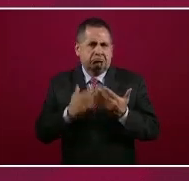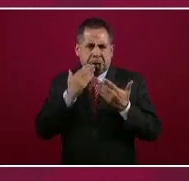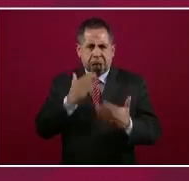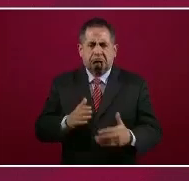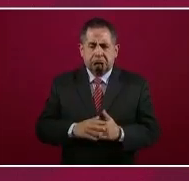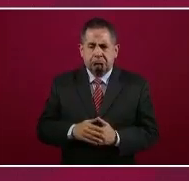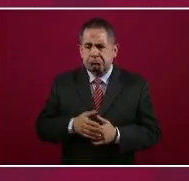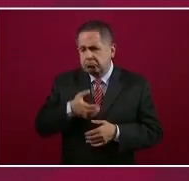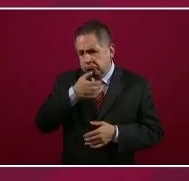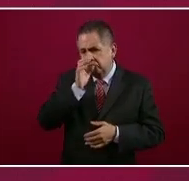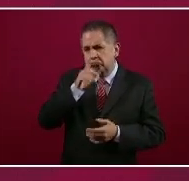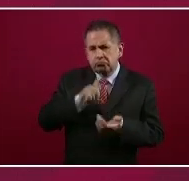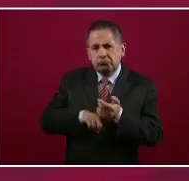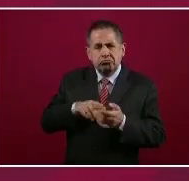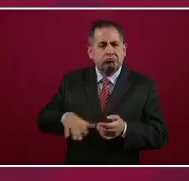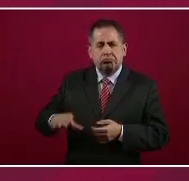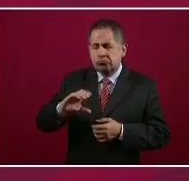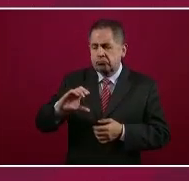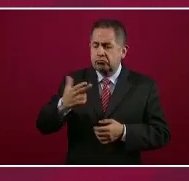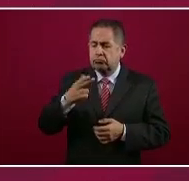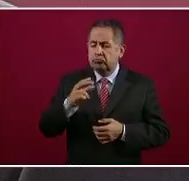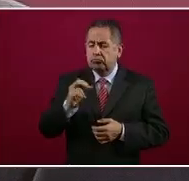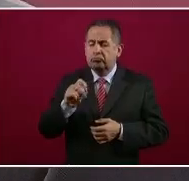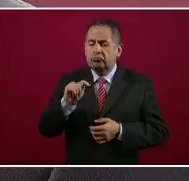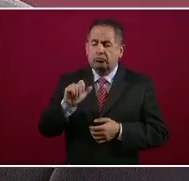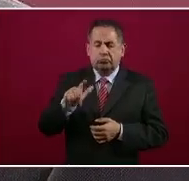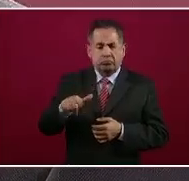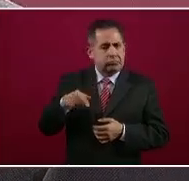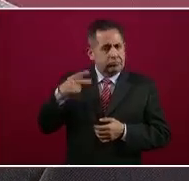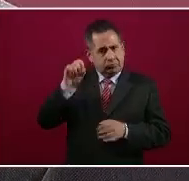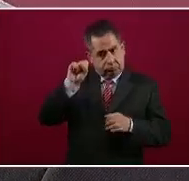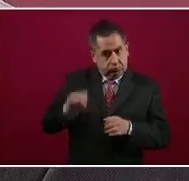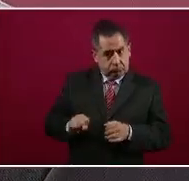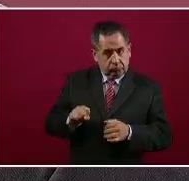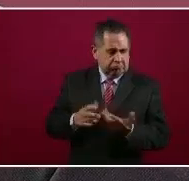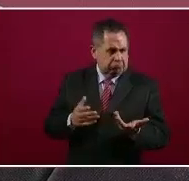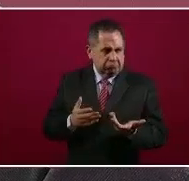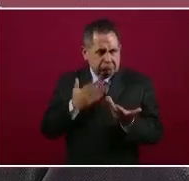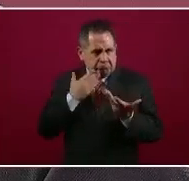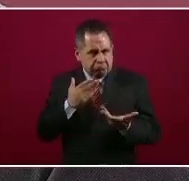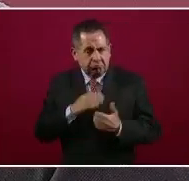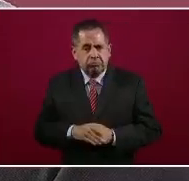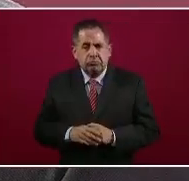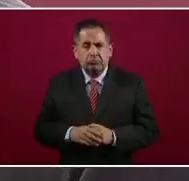que toman los soles o los chontales hoy